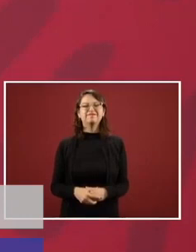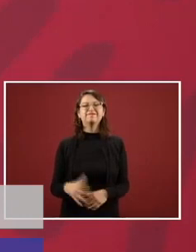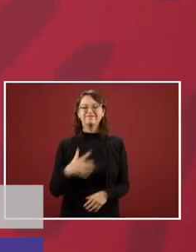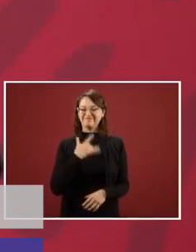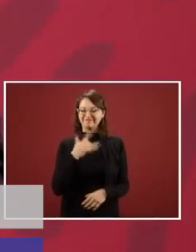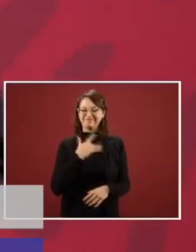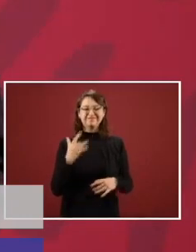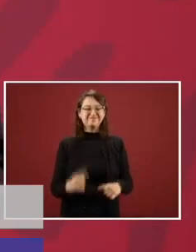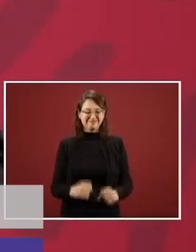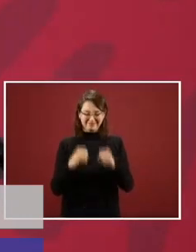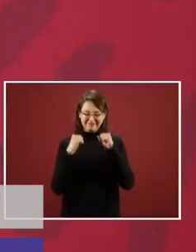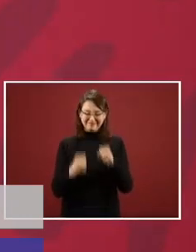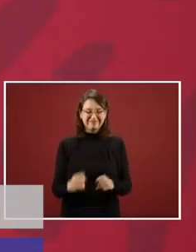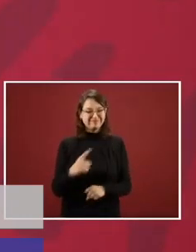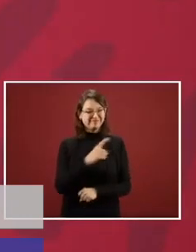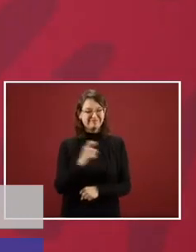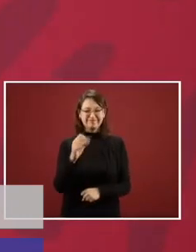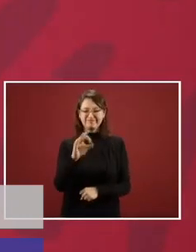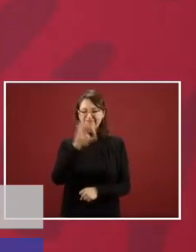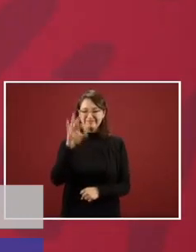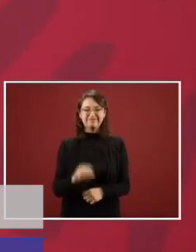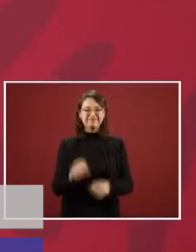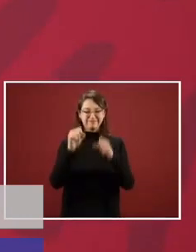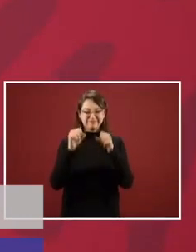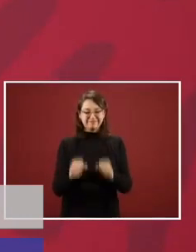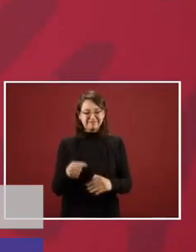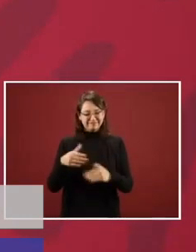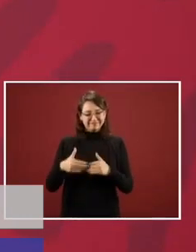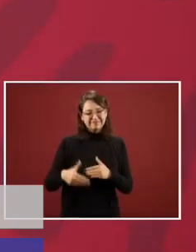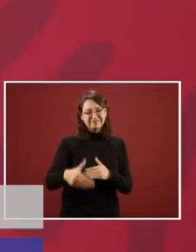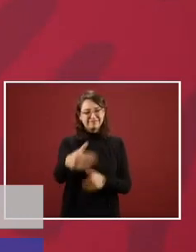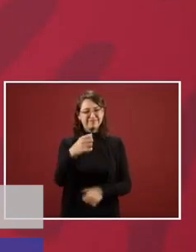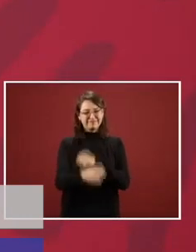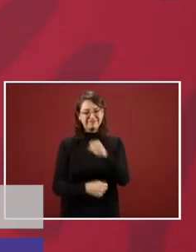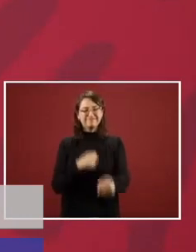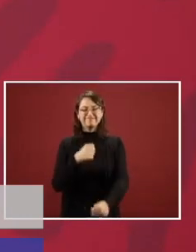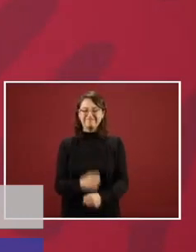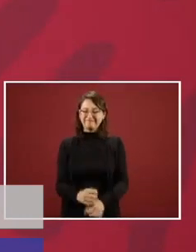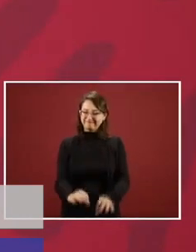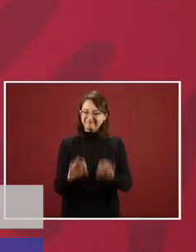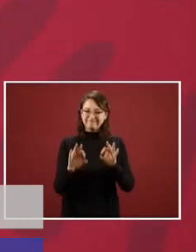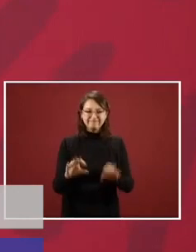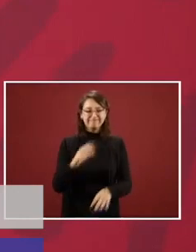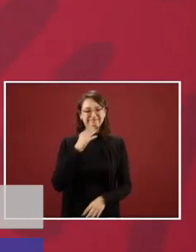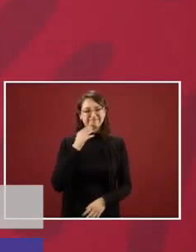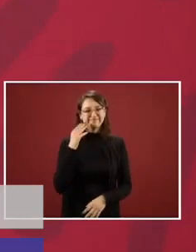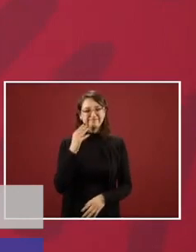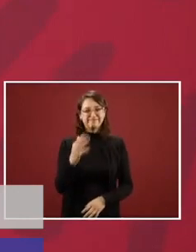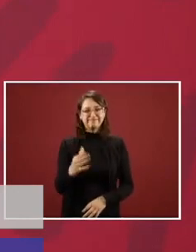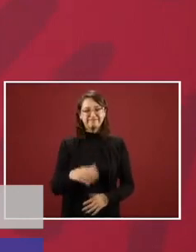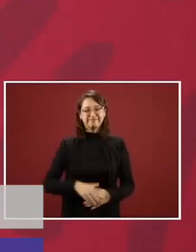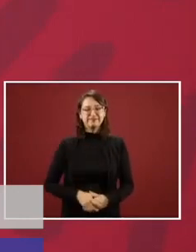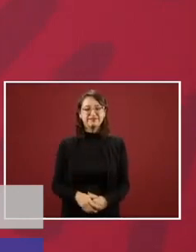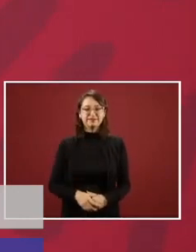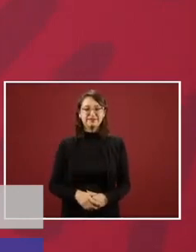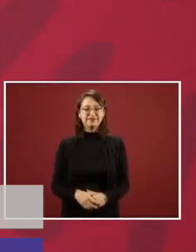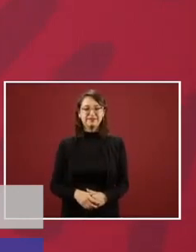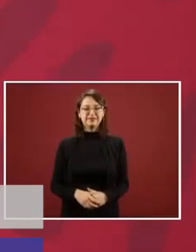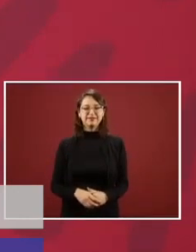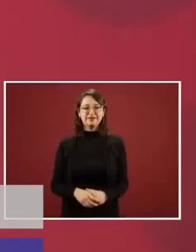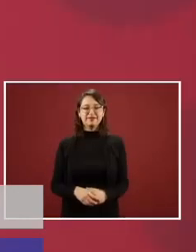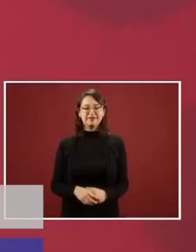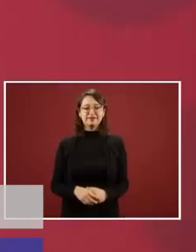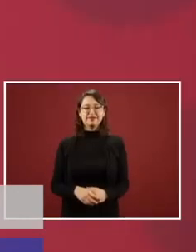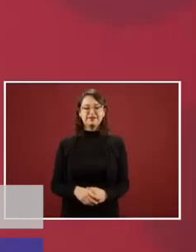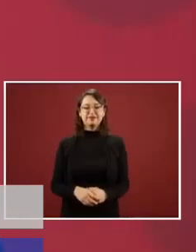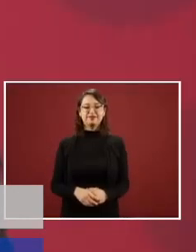falta gasolinazos como ya fue demostrado el año pasado. De igual forma no aumentó ni aumentará la deuda pública. Es importante el crecimiento, pero